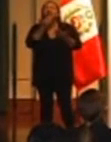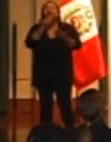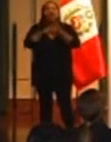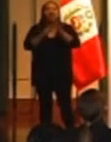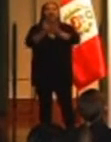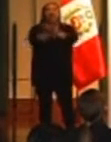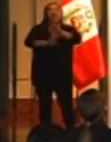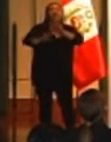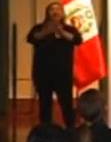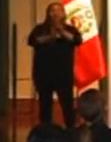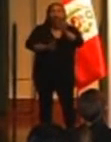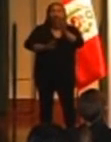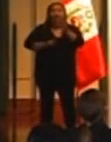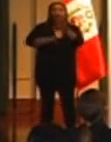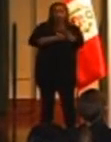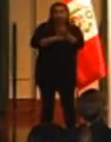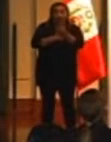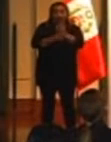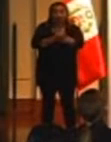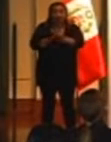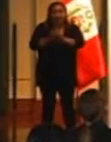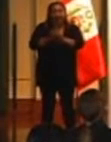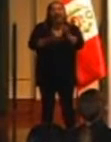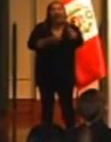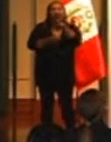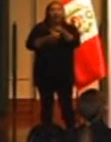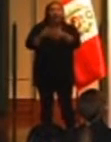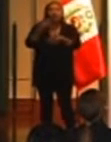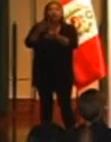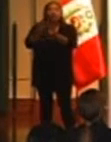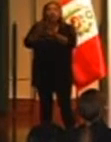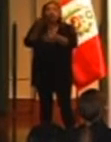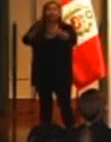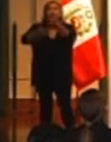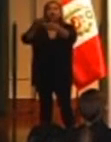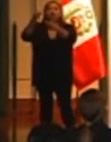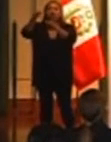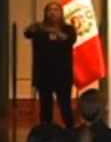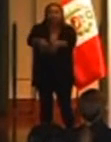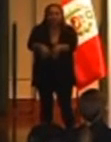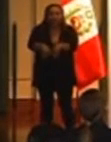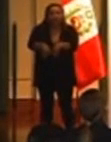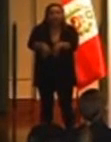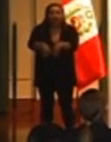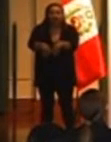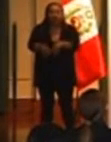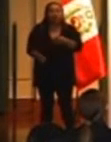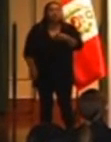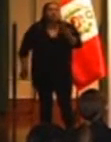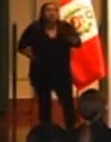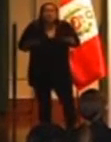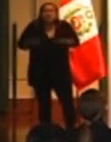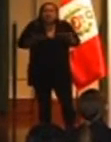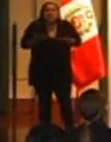defensores de oficio, ahí el proceso se cae. Entonces comenzamos a pensar, ¿qué